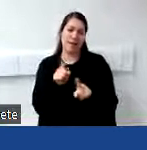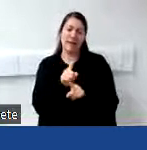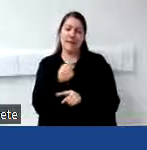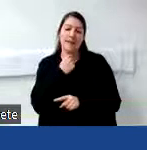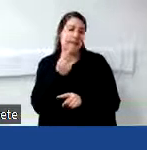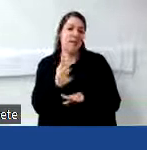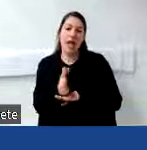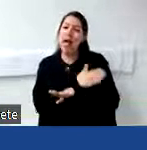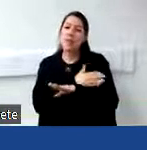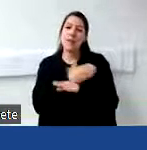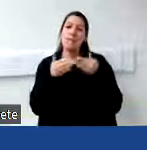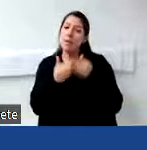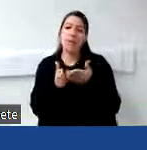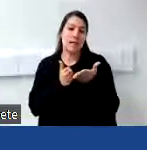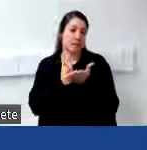¿sí?